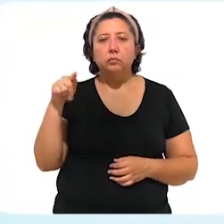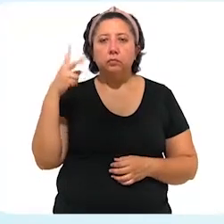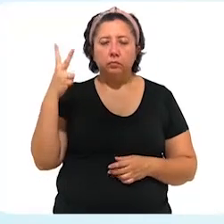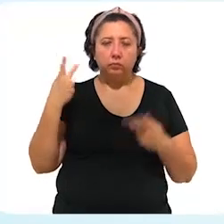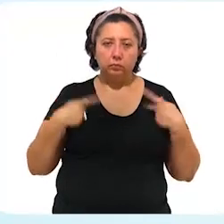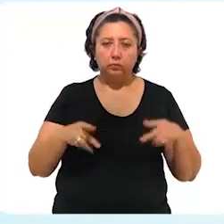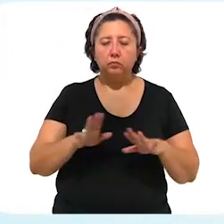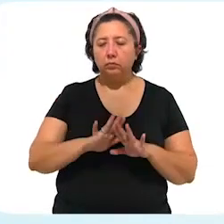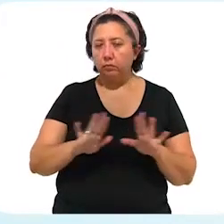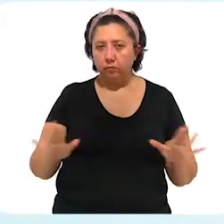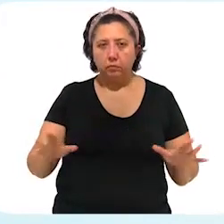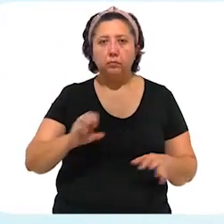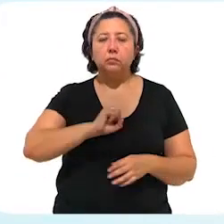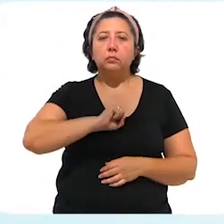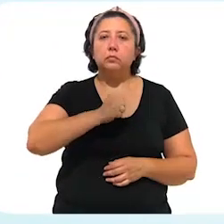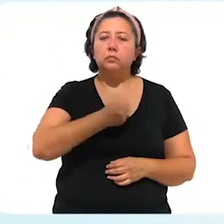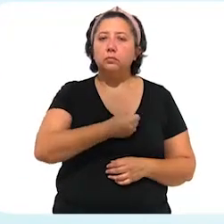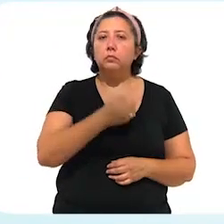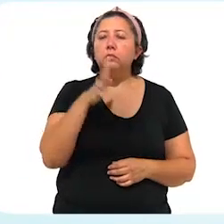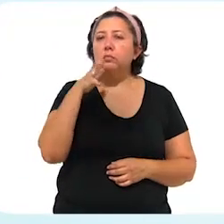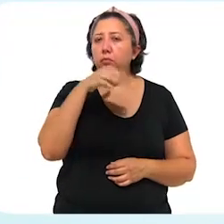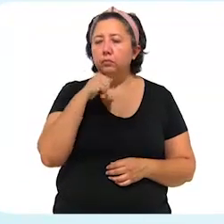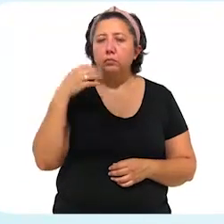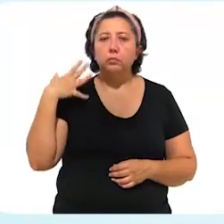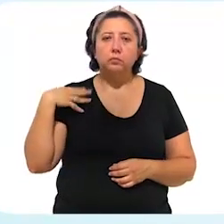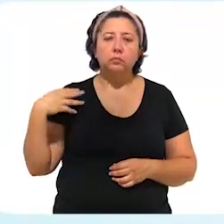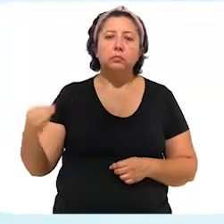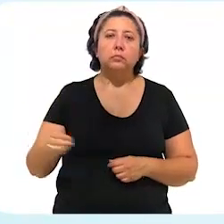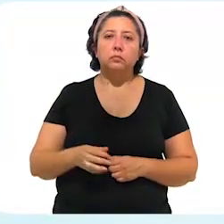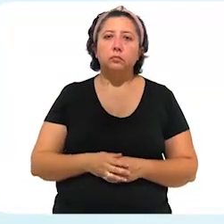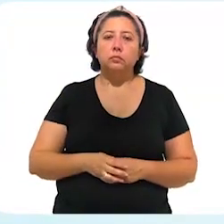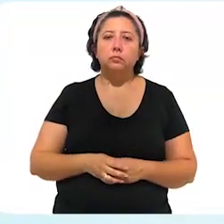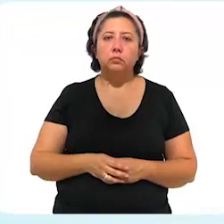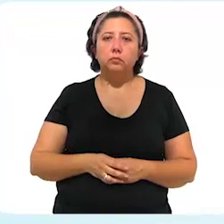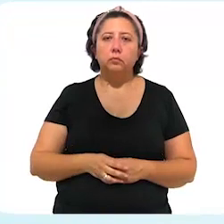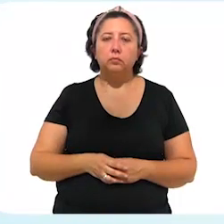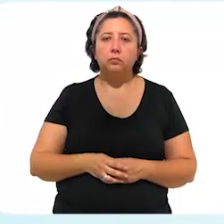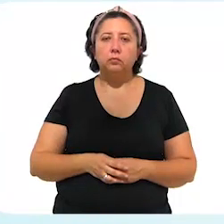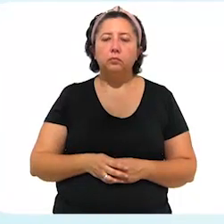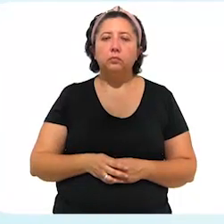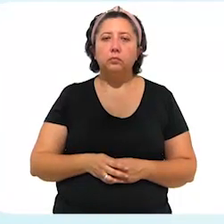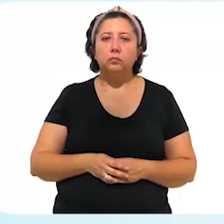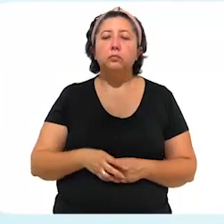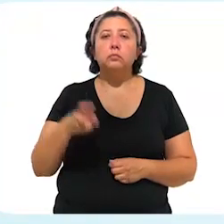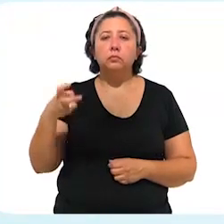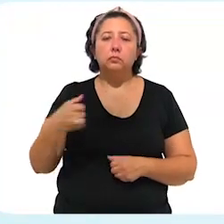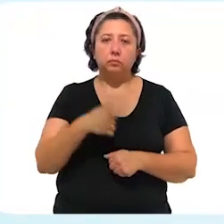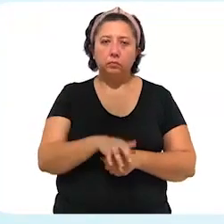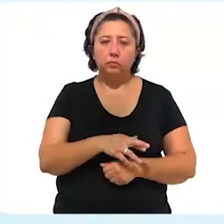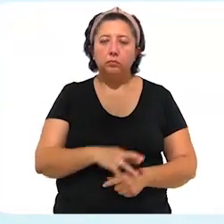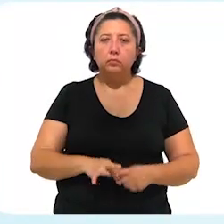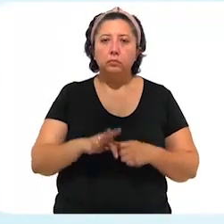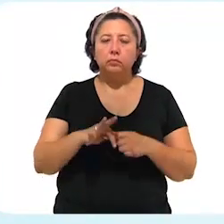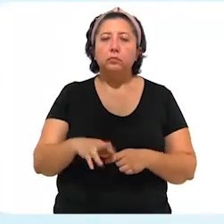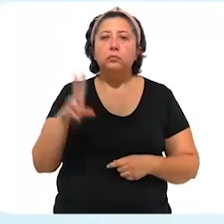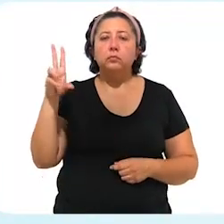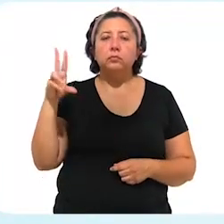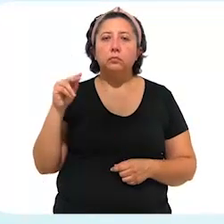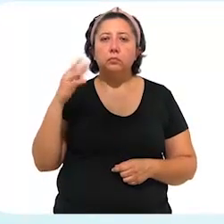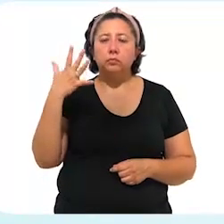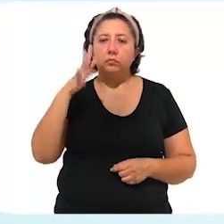86.172 pacientes ya se recuperaron, no presentan síntomas ni pueden contagiar. Esta cifra representa